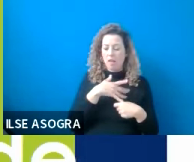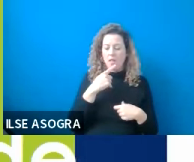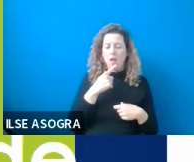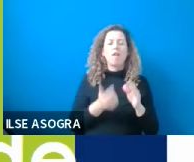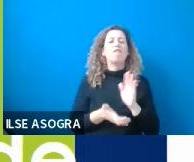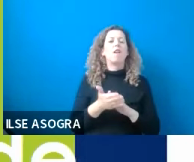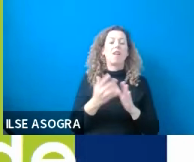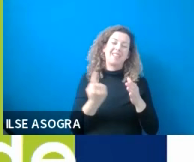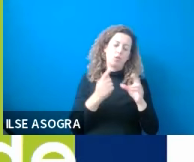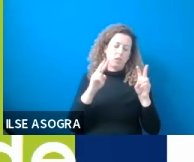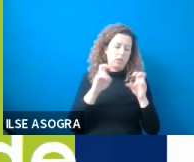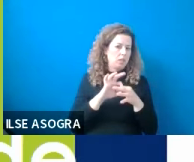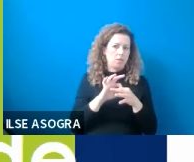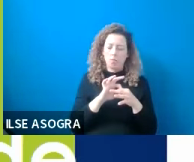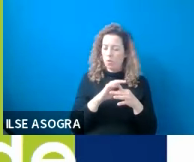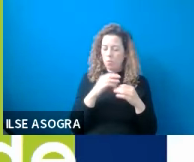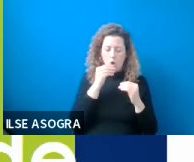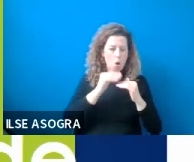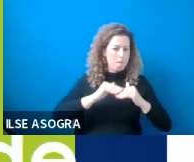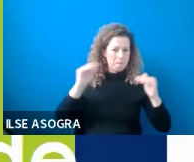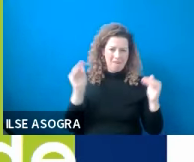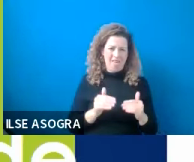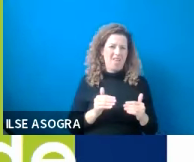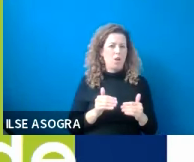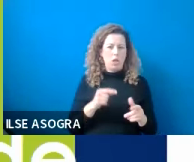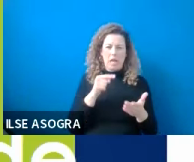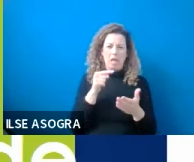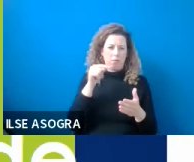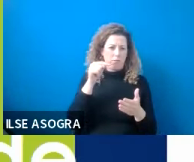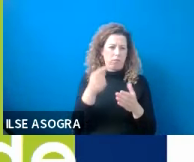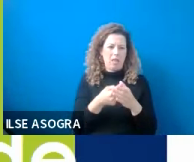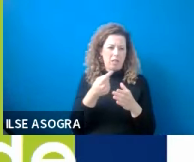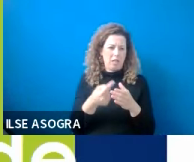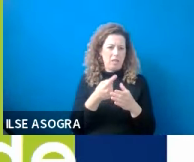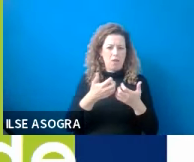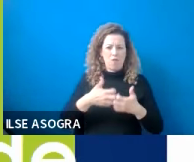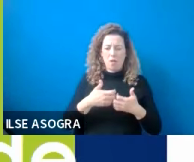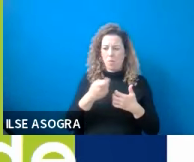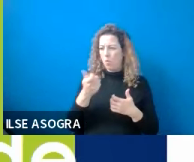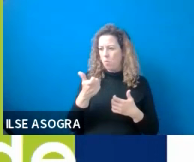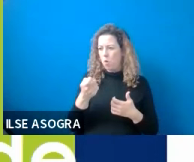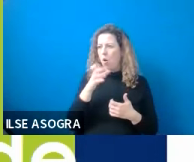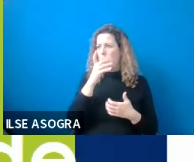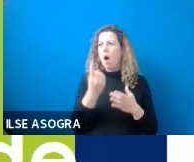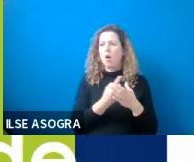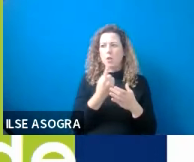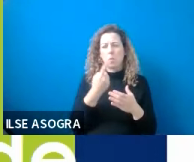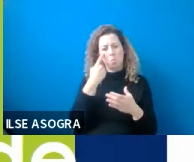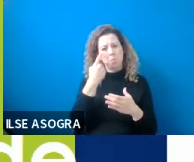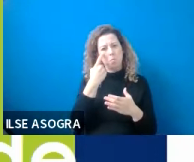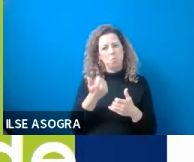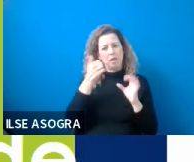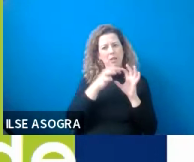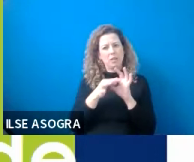sobre todo en autismo, ¿no? Ha bajado, ha descendido la incidencia de autismo de bajo funcionamiento, habiendo un autismo más frecuentemente de